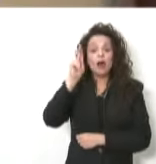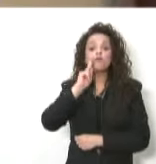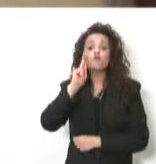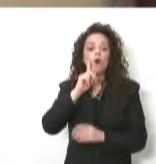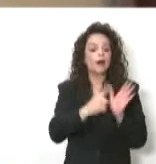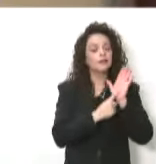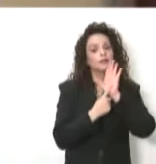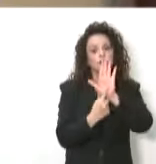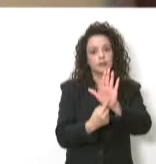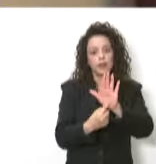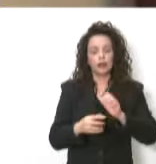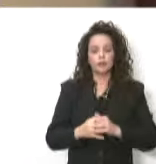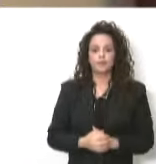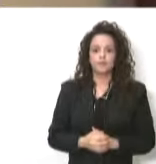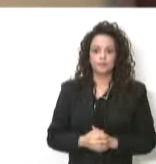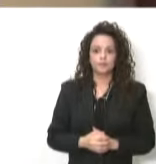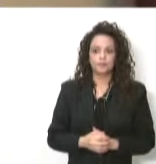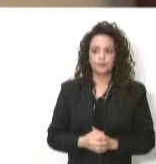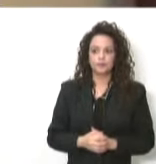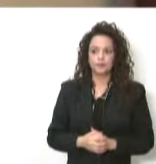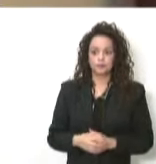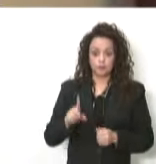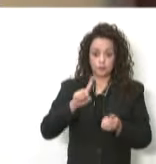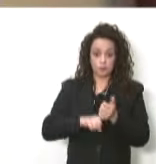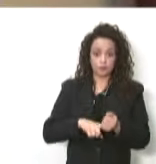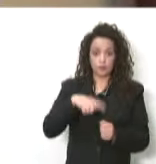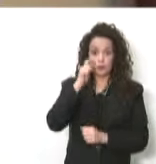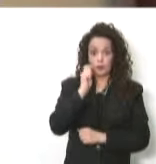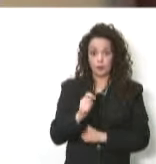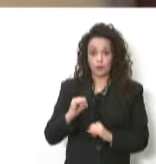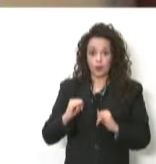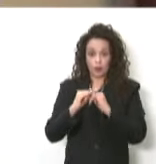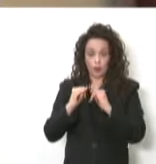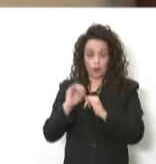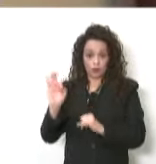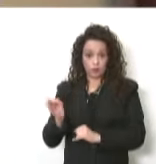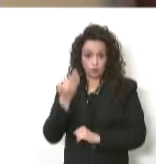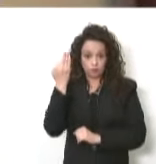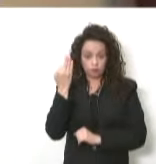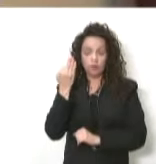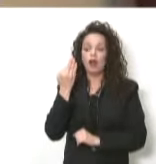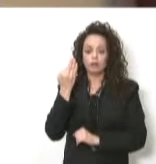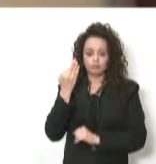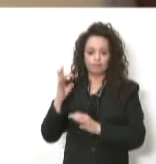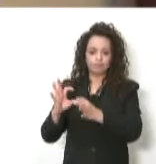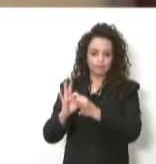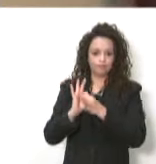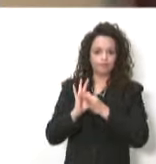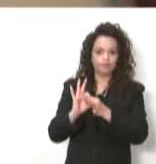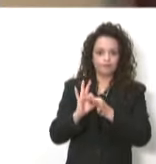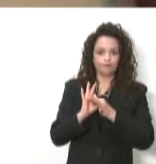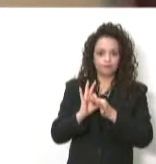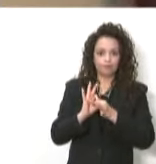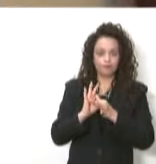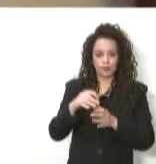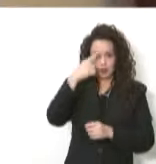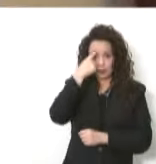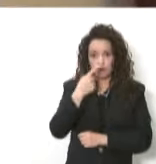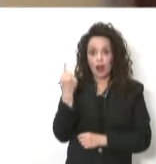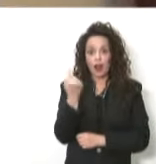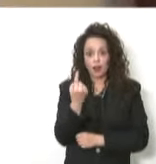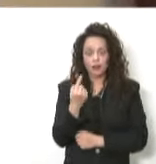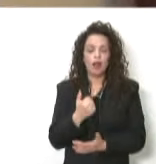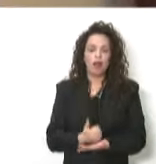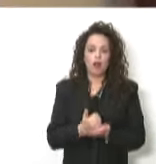una entidad federativa más se suma al proceso de armonización legislativa en el país en materia de